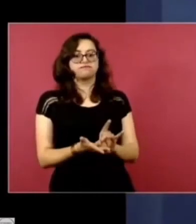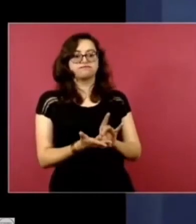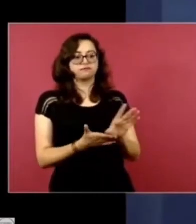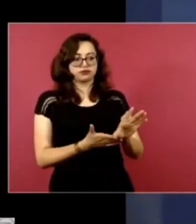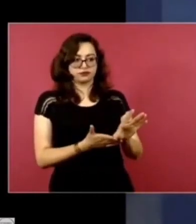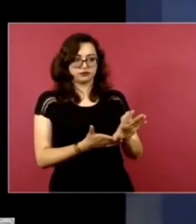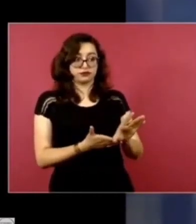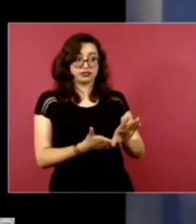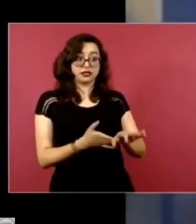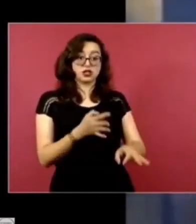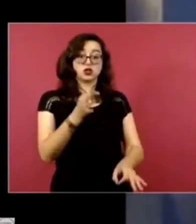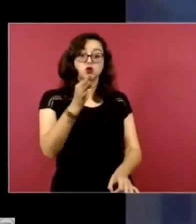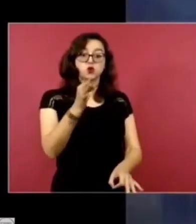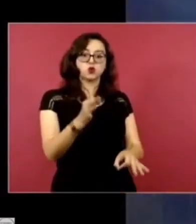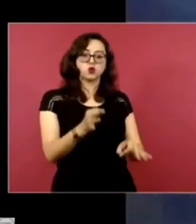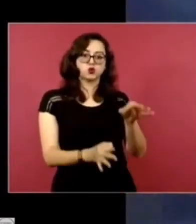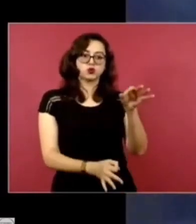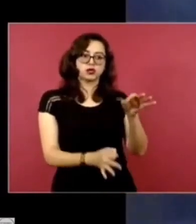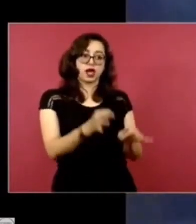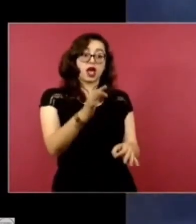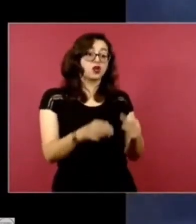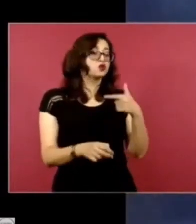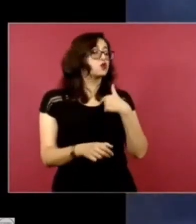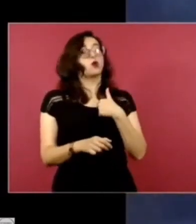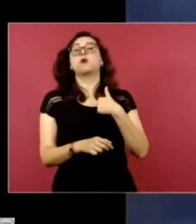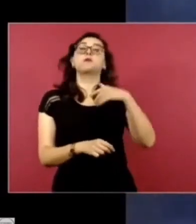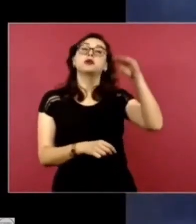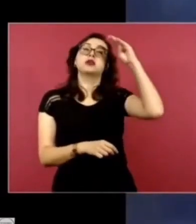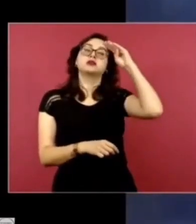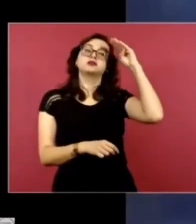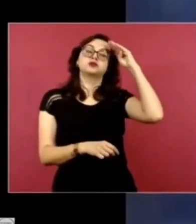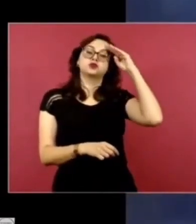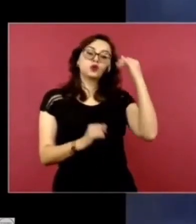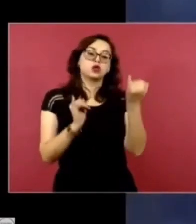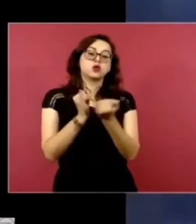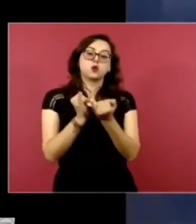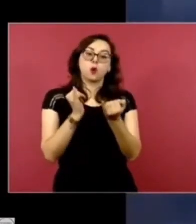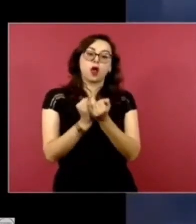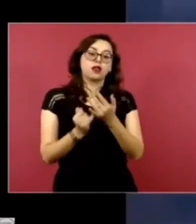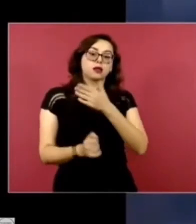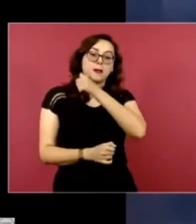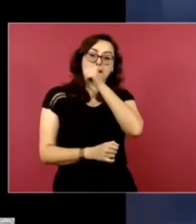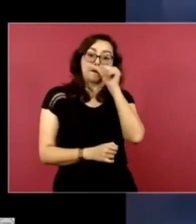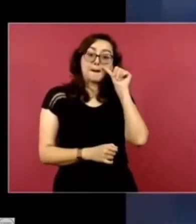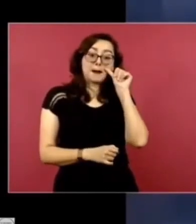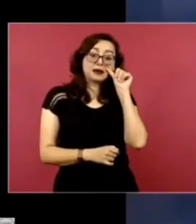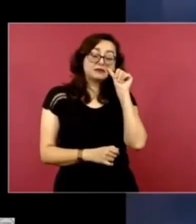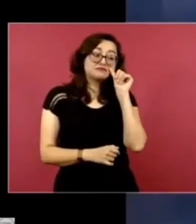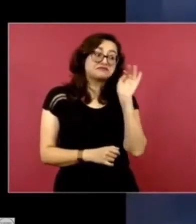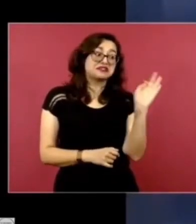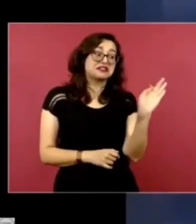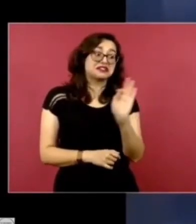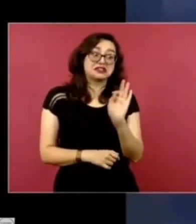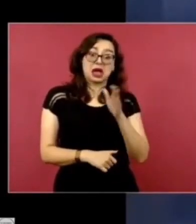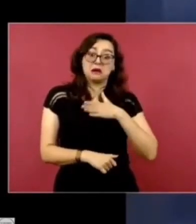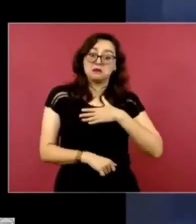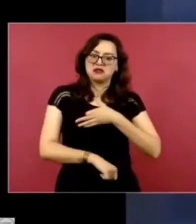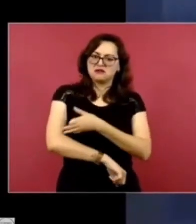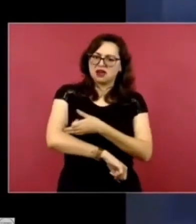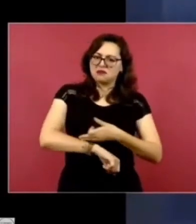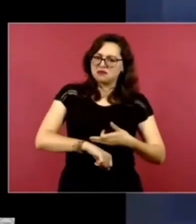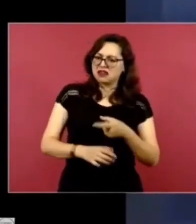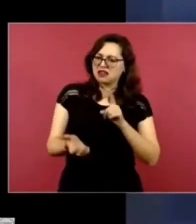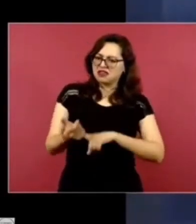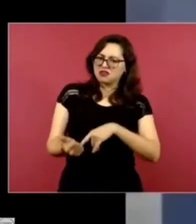juzgar. Yo soy juarista y ni a mis familiares les toleraría un acto de corrupción. Muy